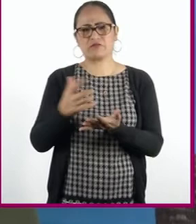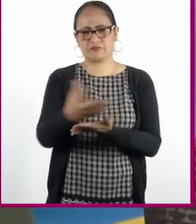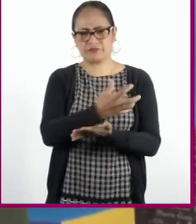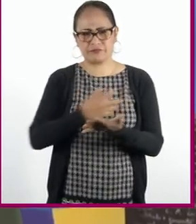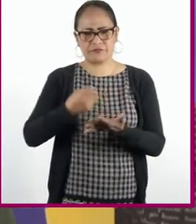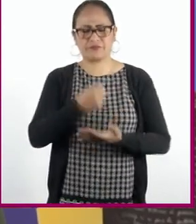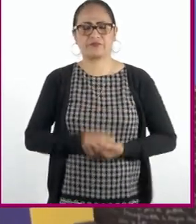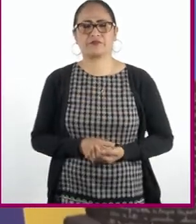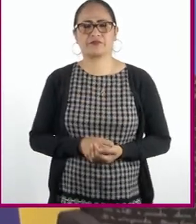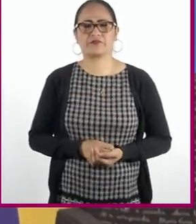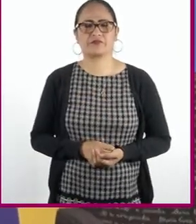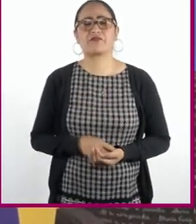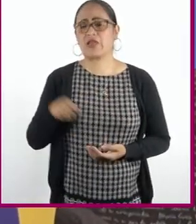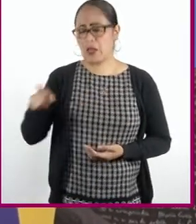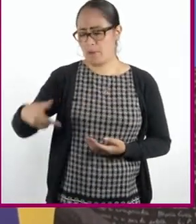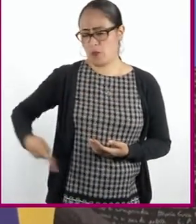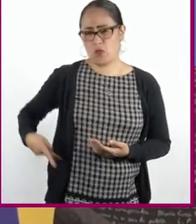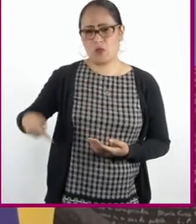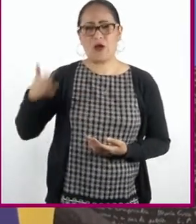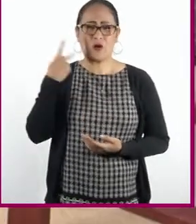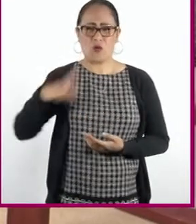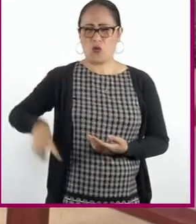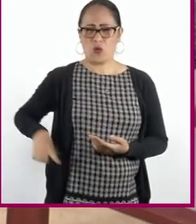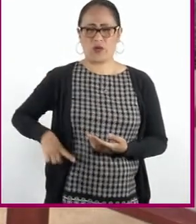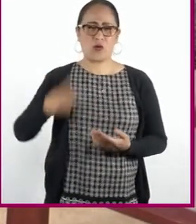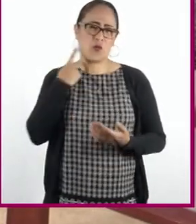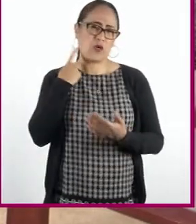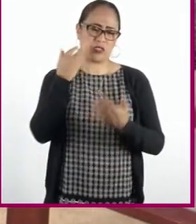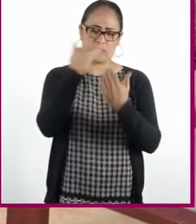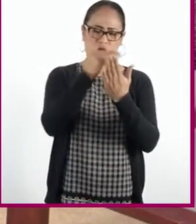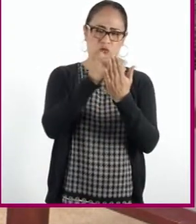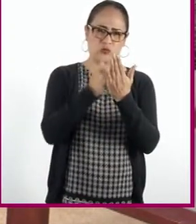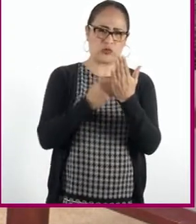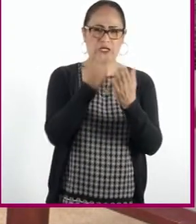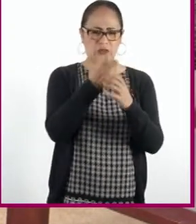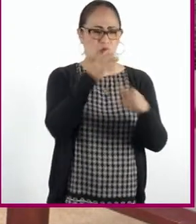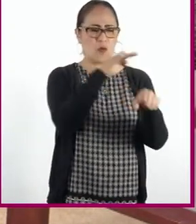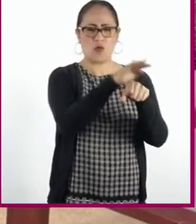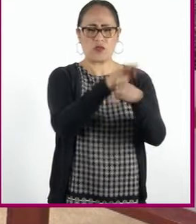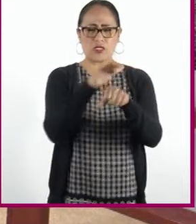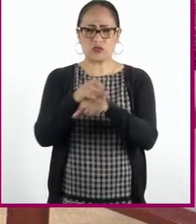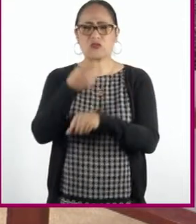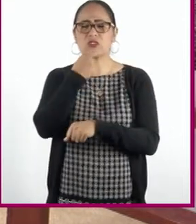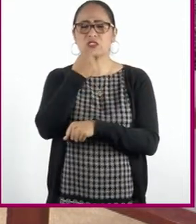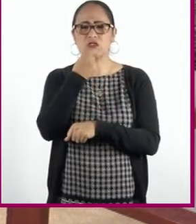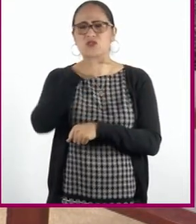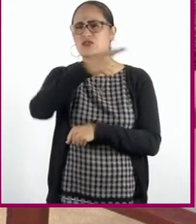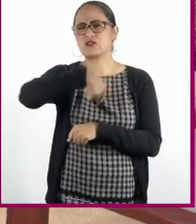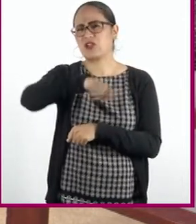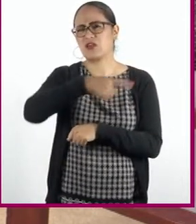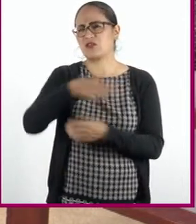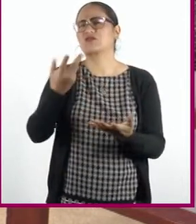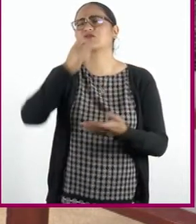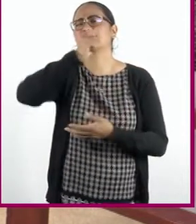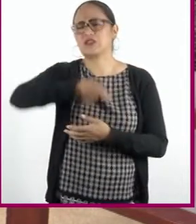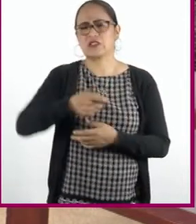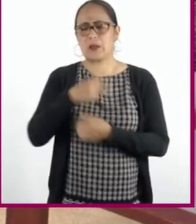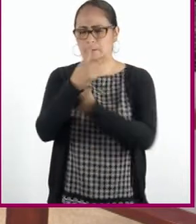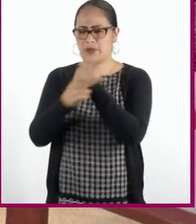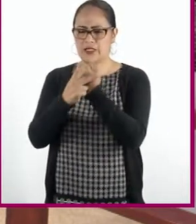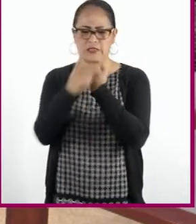más efectivas y menos costosas. ¿En qué consiste la protección a la infancia que ratificaron varios países